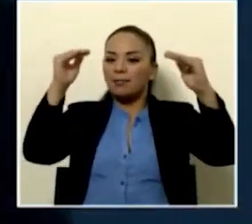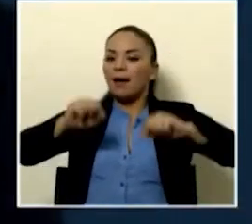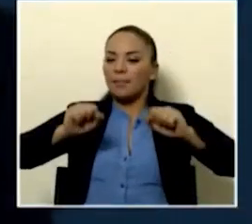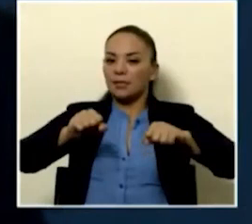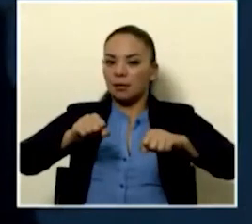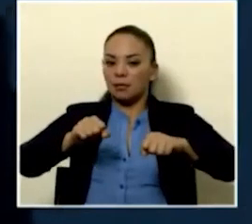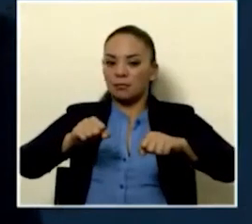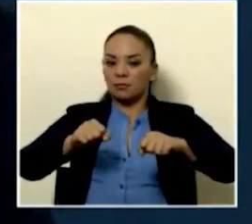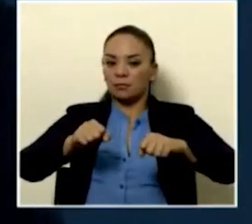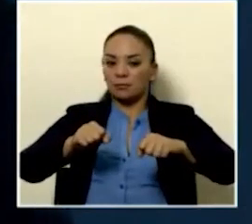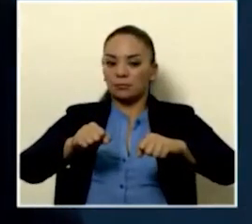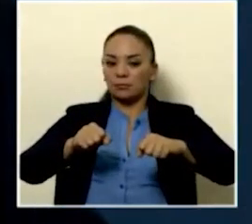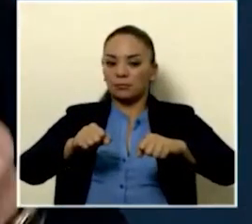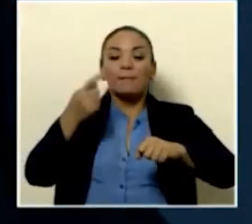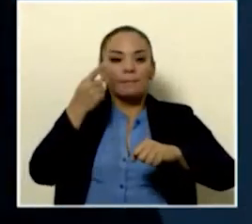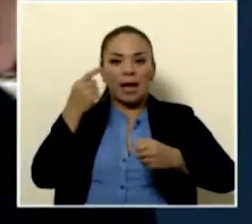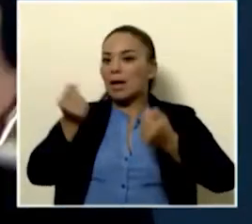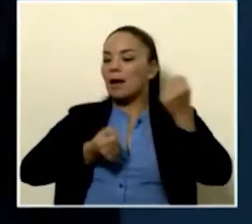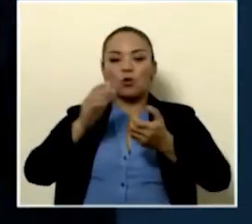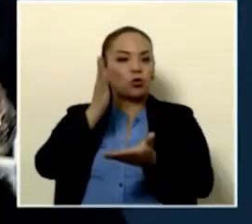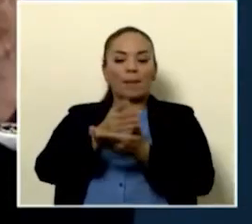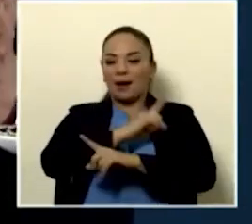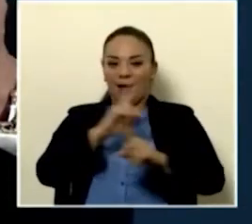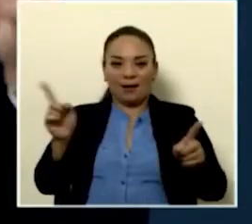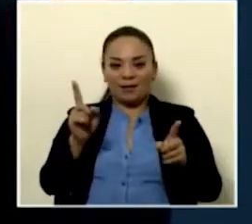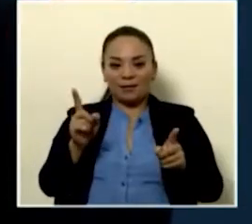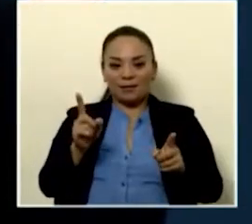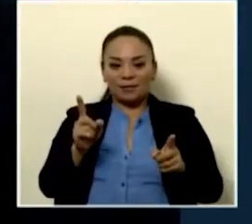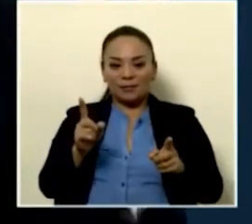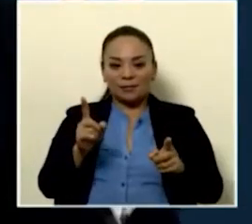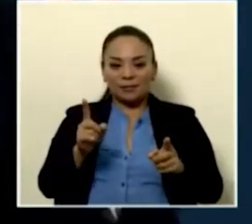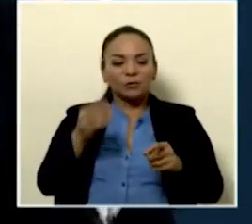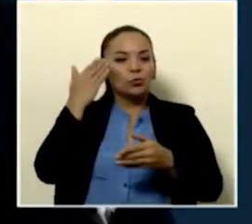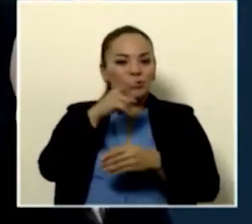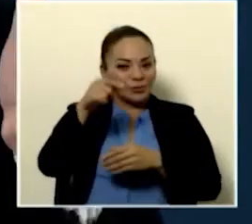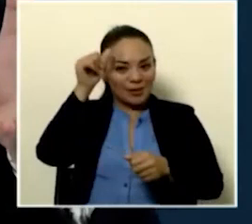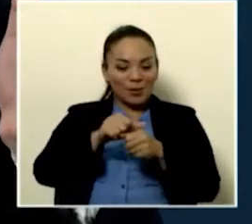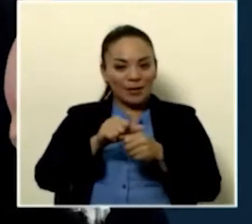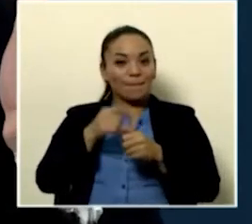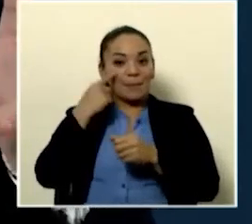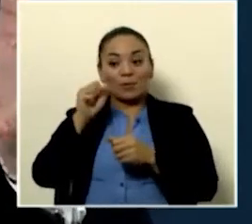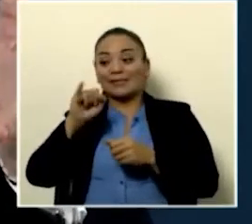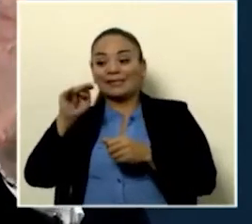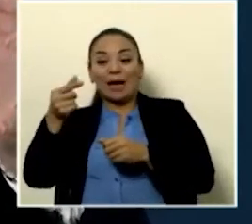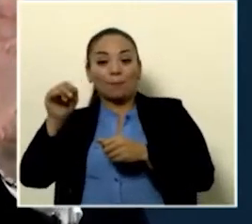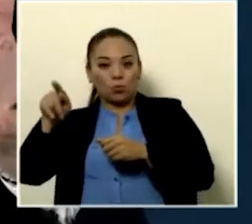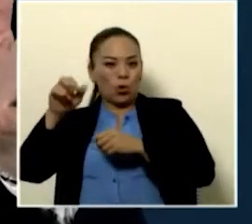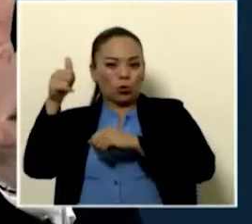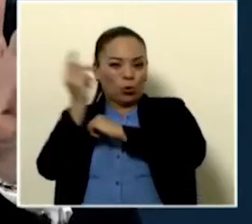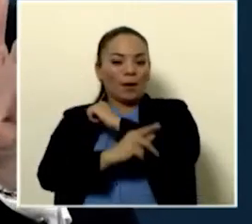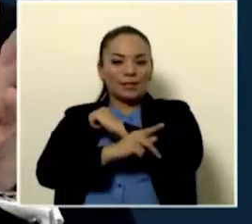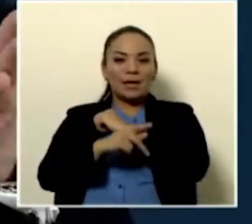El camión no para. Ahí va manejando la persona. Como yo decía antes, no sé si usted se acuerda que en Singapur